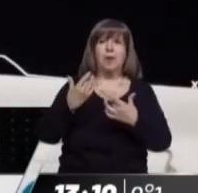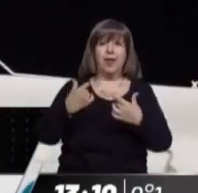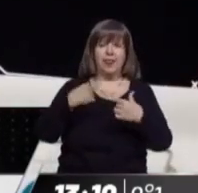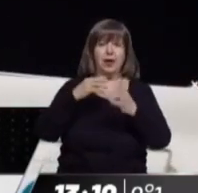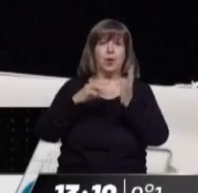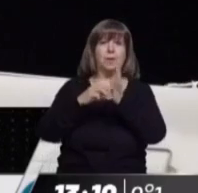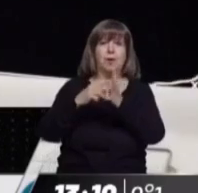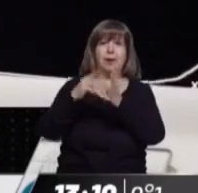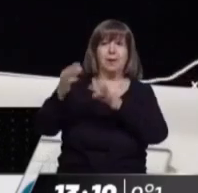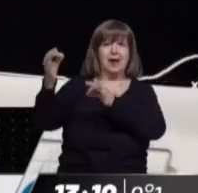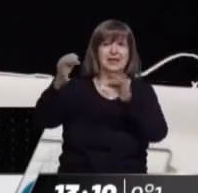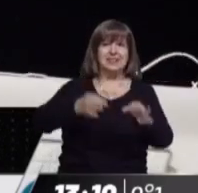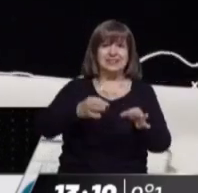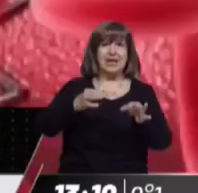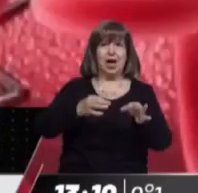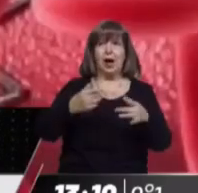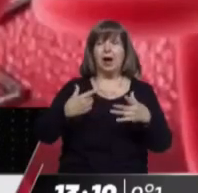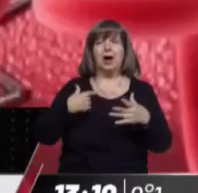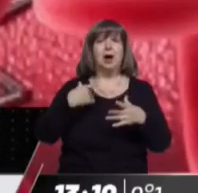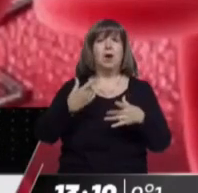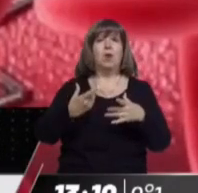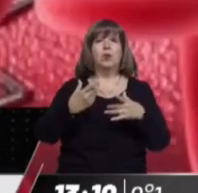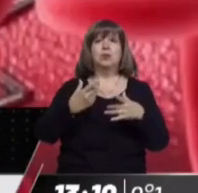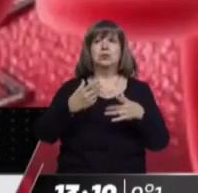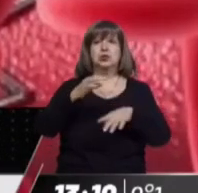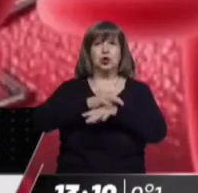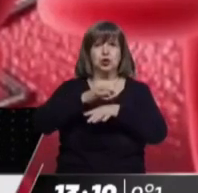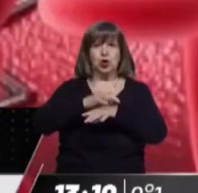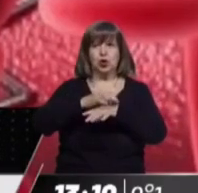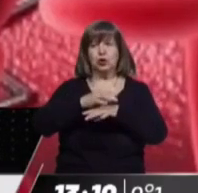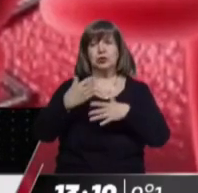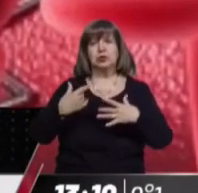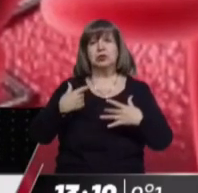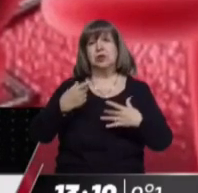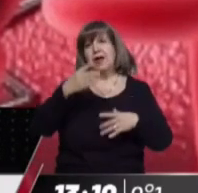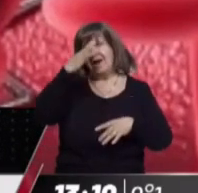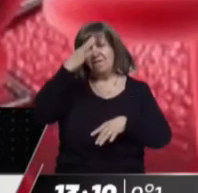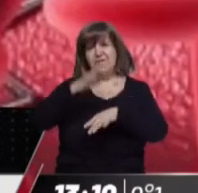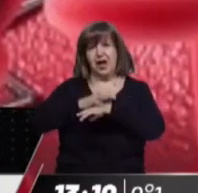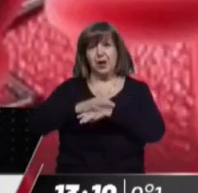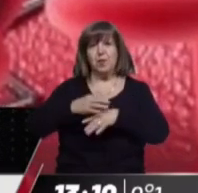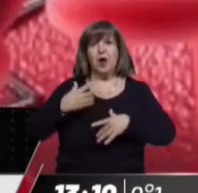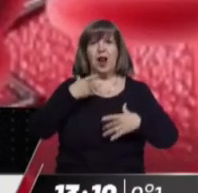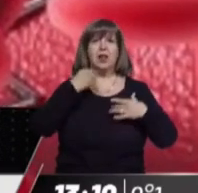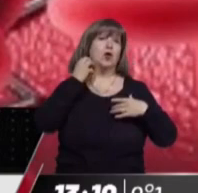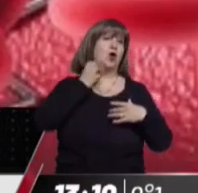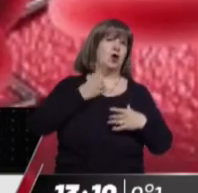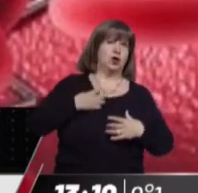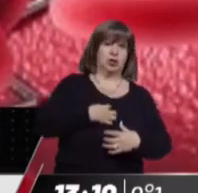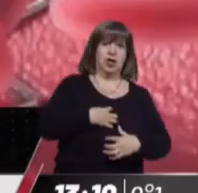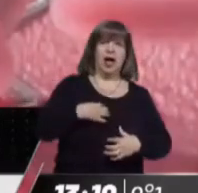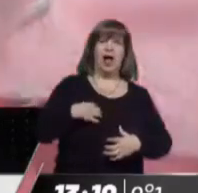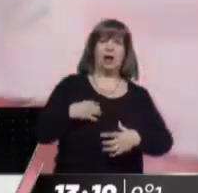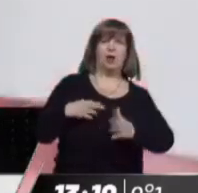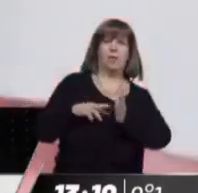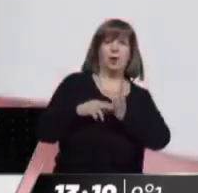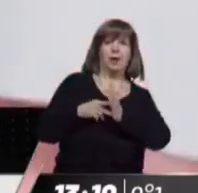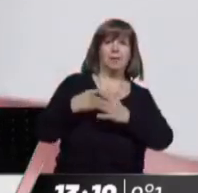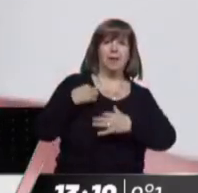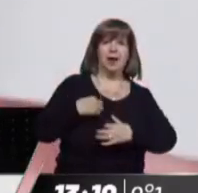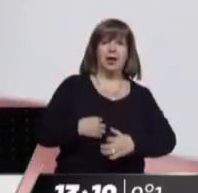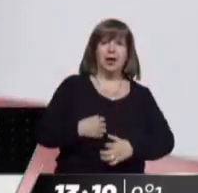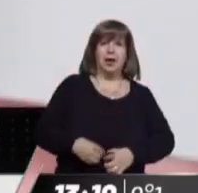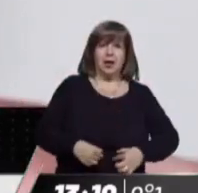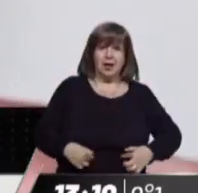en la cual tenemos que pedir un St grande que es como un St grande forrado para para darle tratamiento ese insumo puede primero que hay